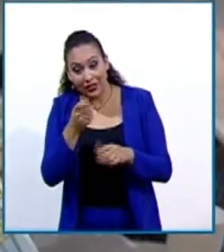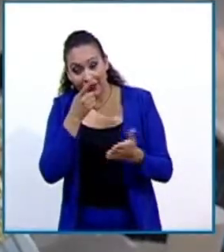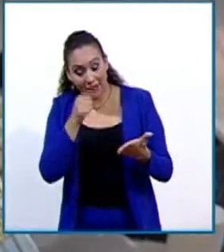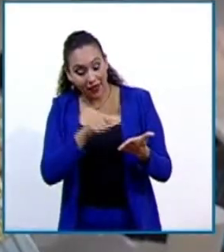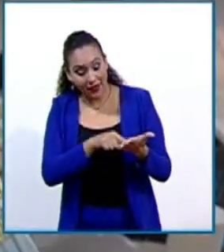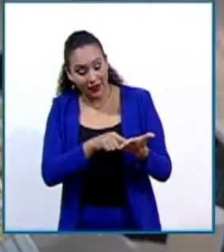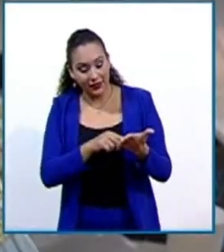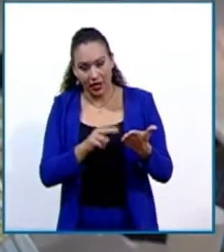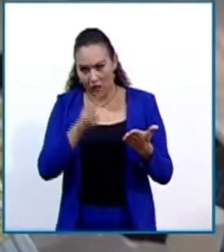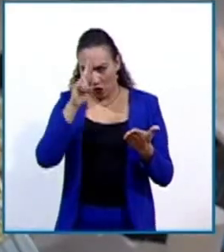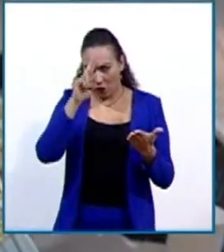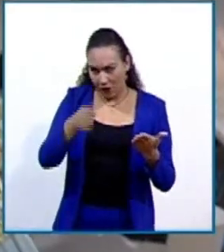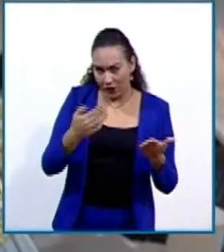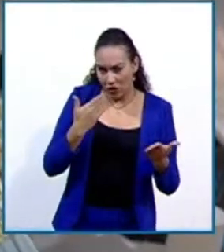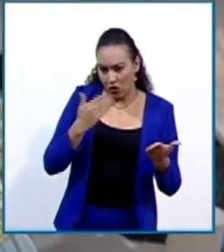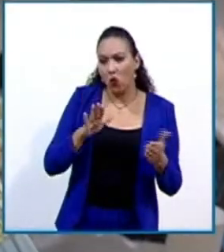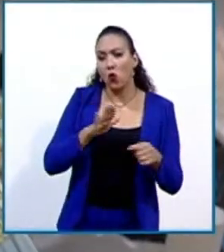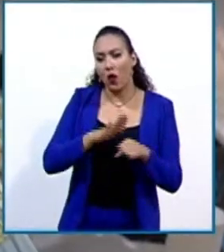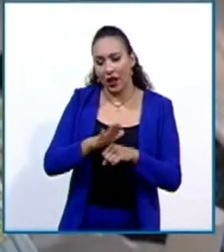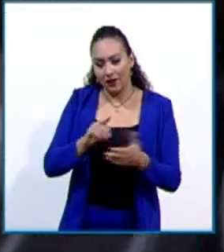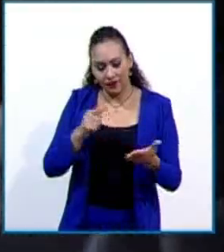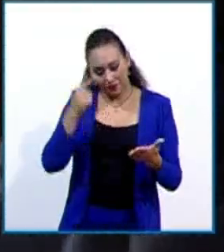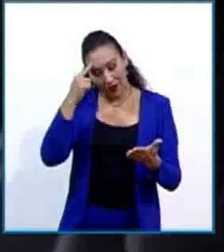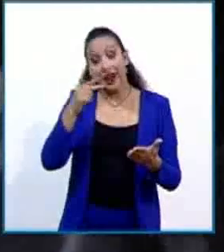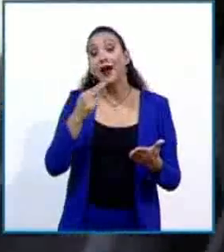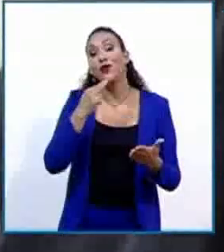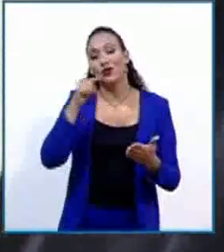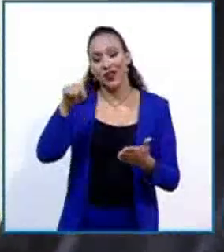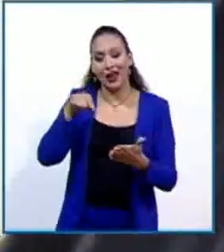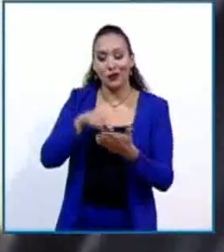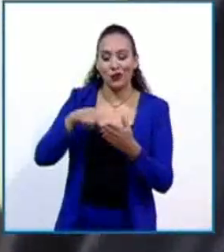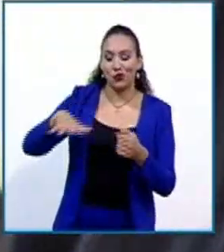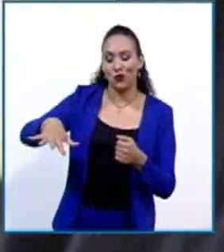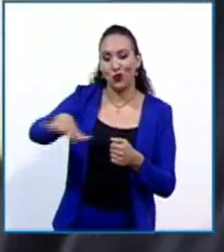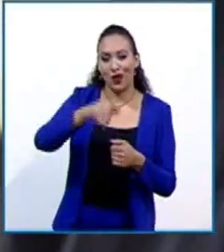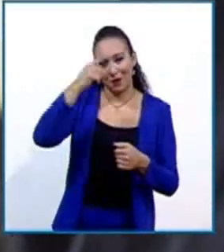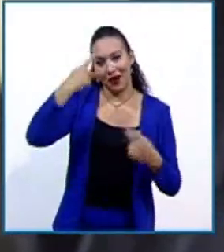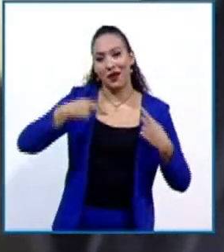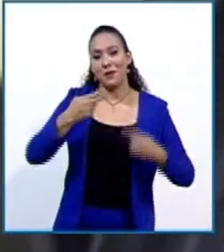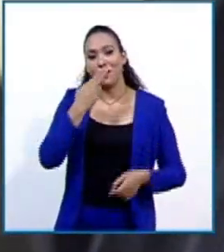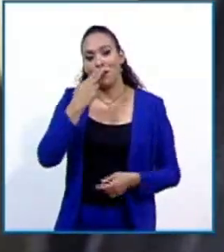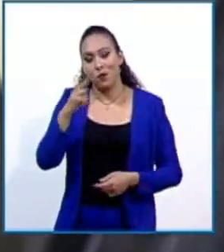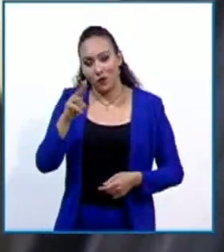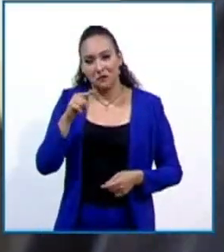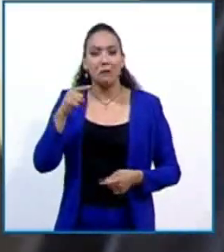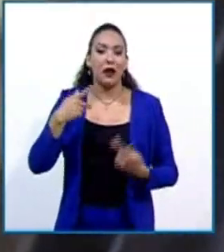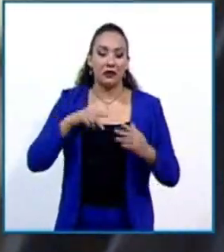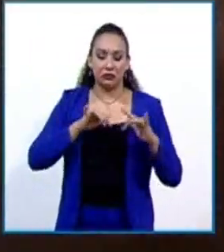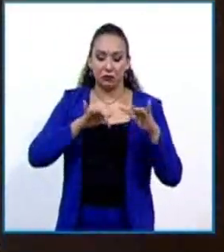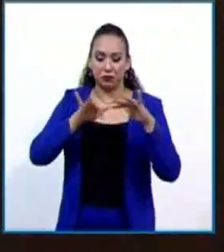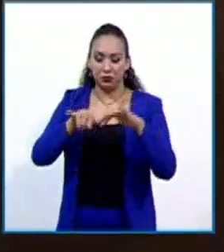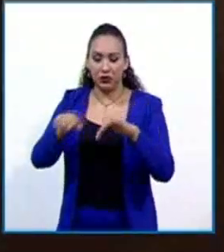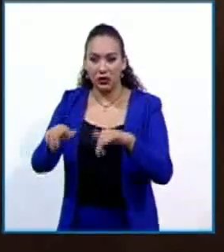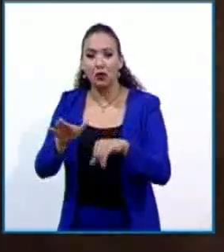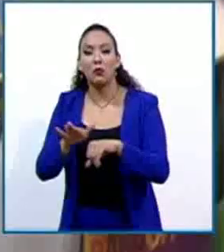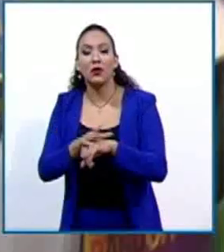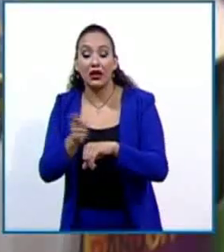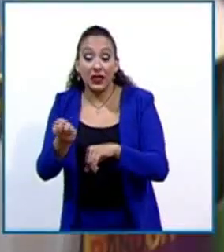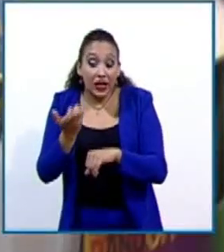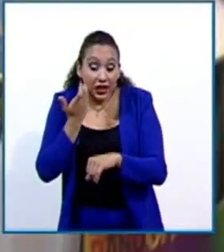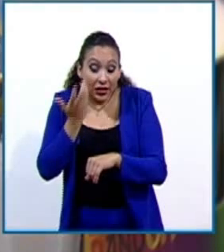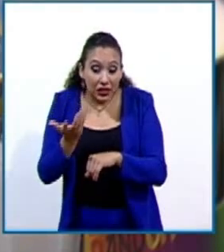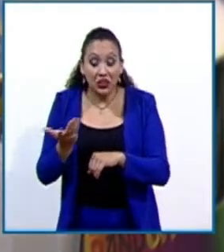no prevista en el esquema de regulación de los espacios destinados a las personas fumadoras, al impedir la prestación de cualquier servicio